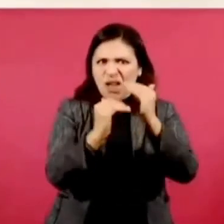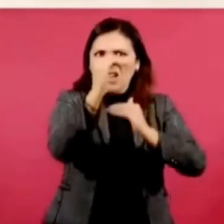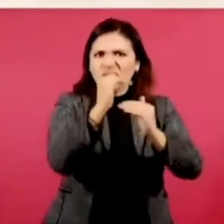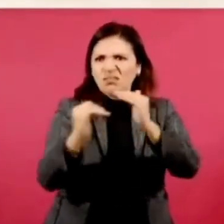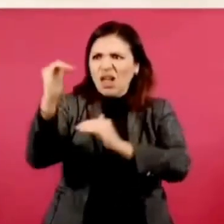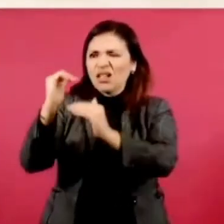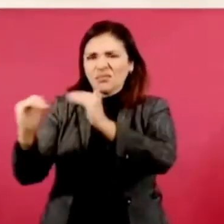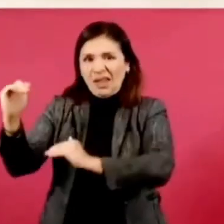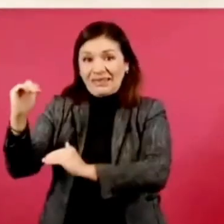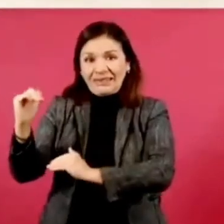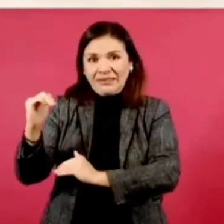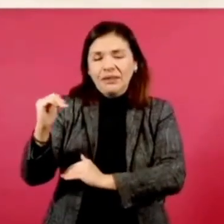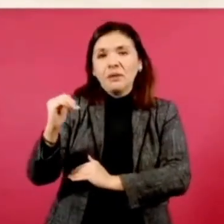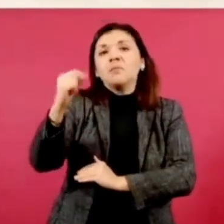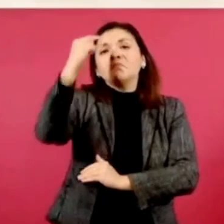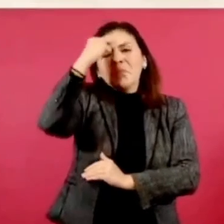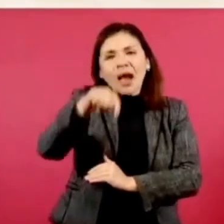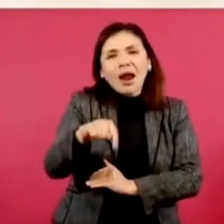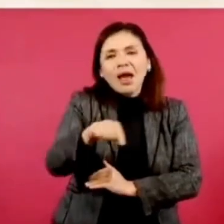para que